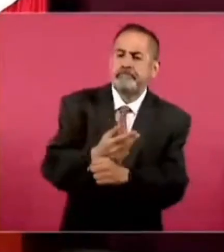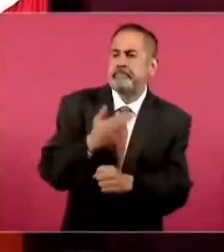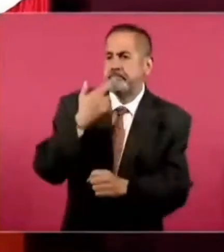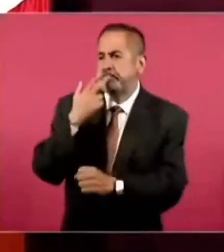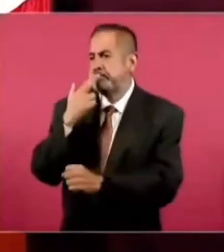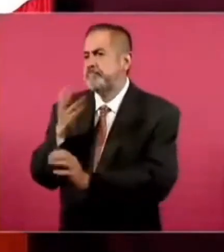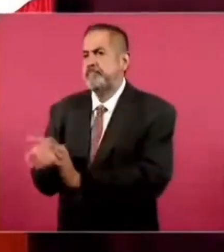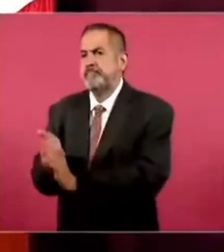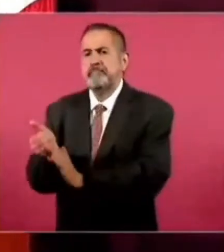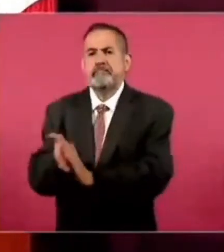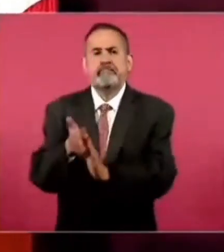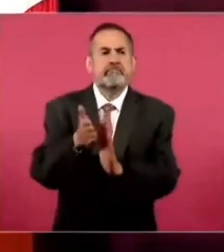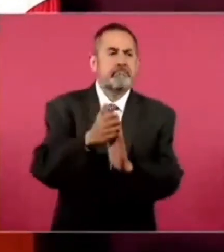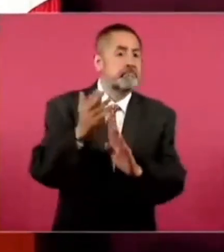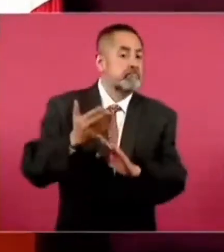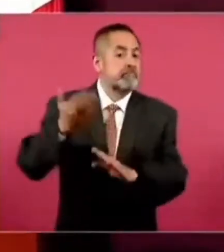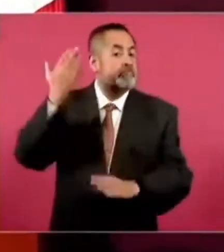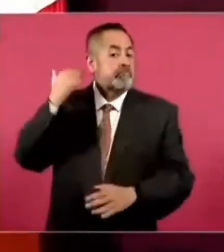como nunca